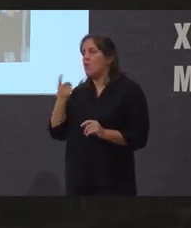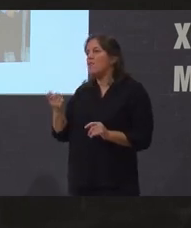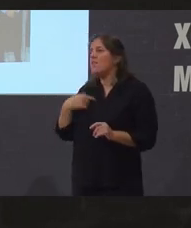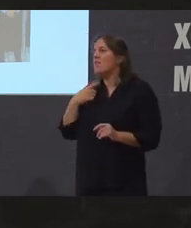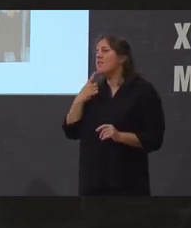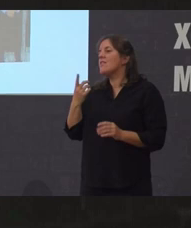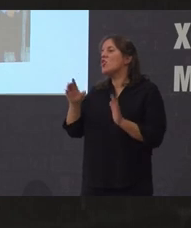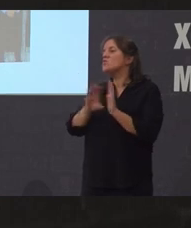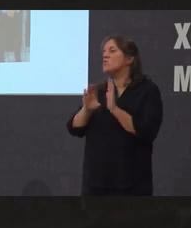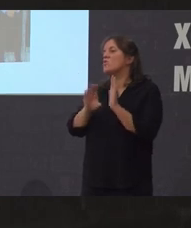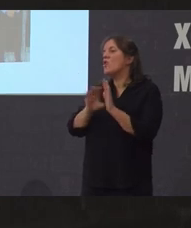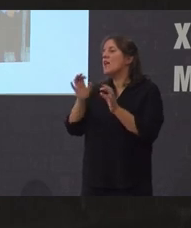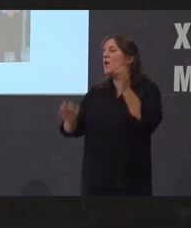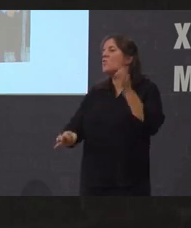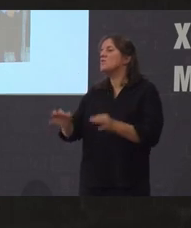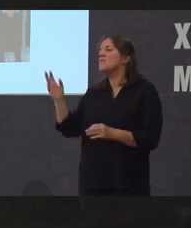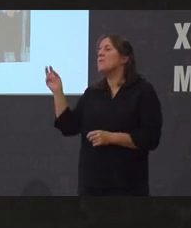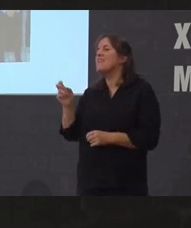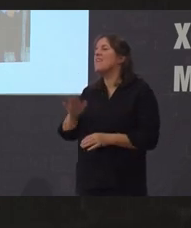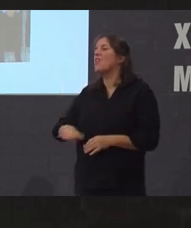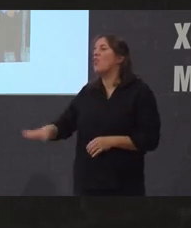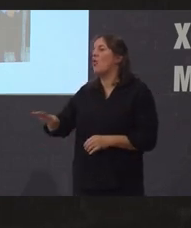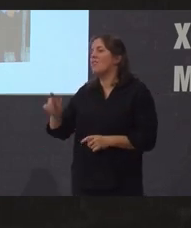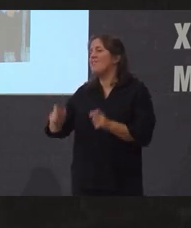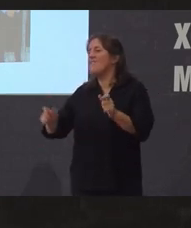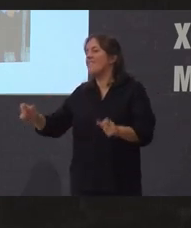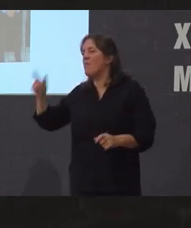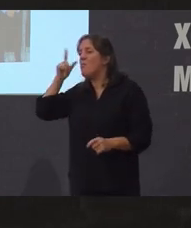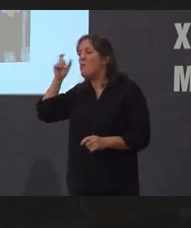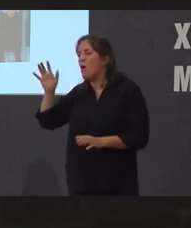del pueblo, pero